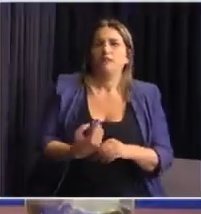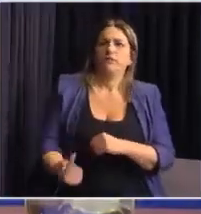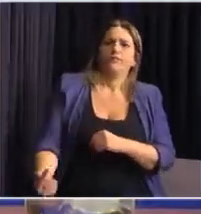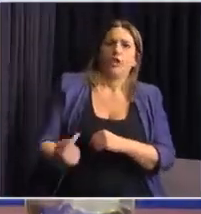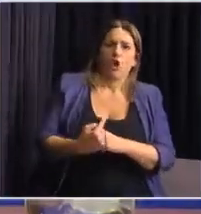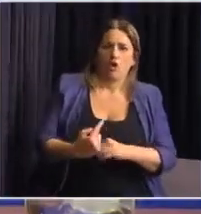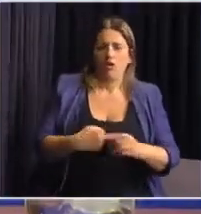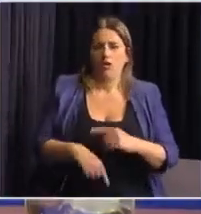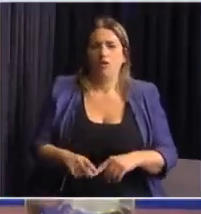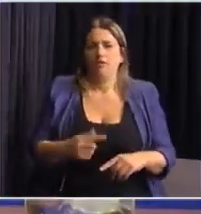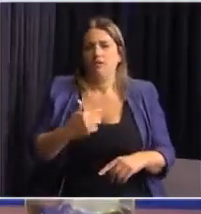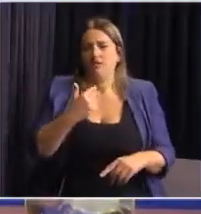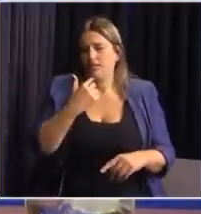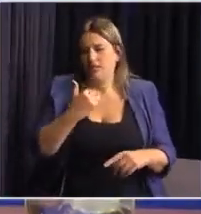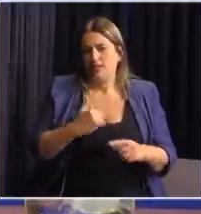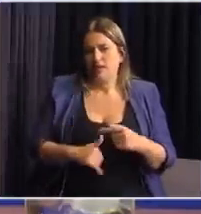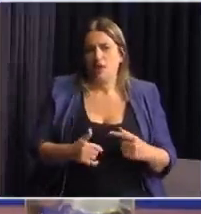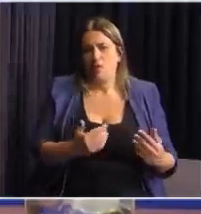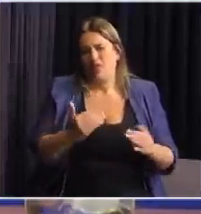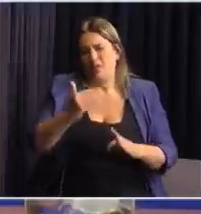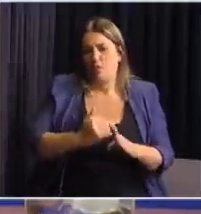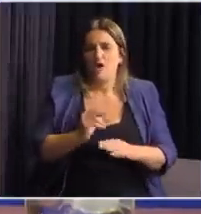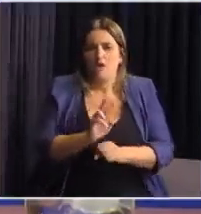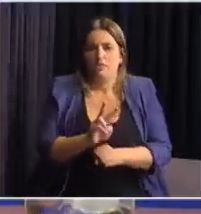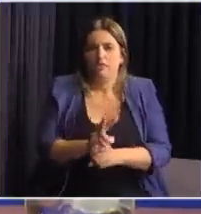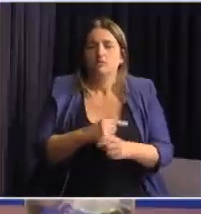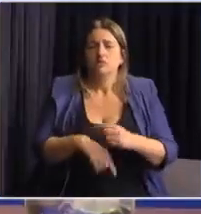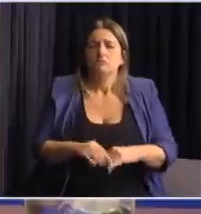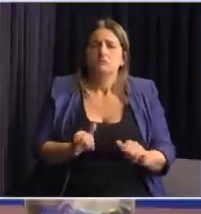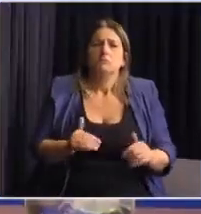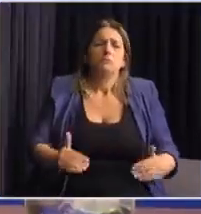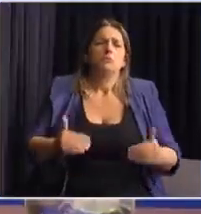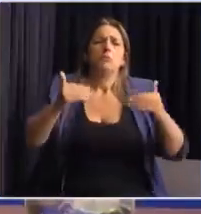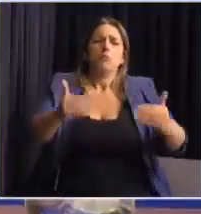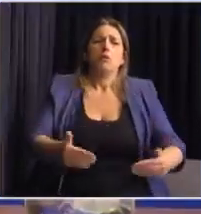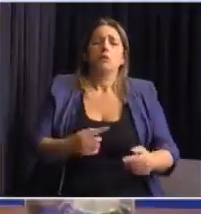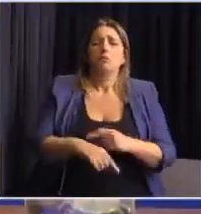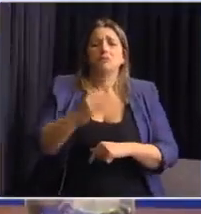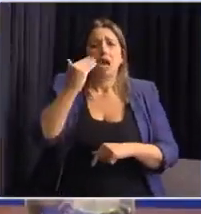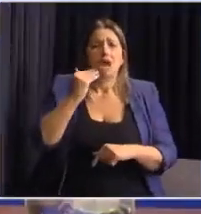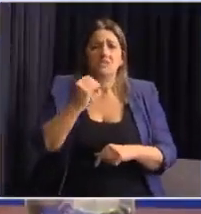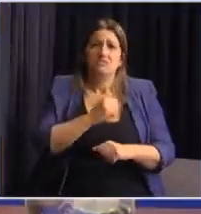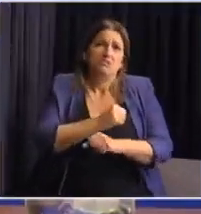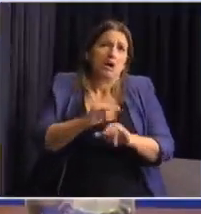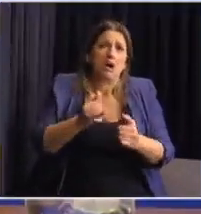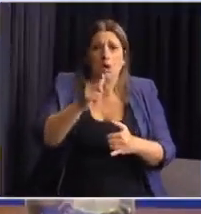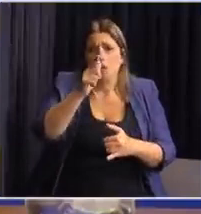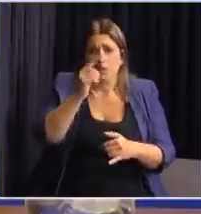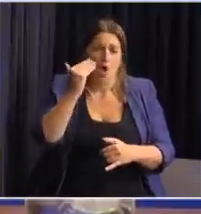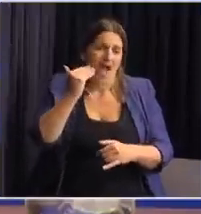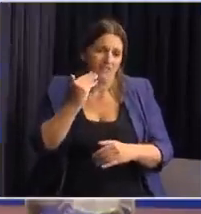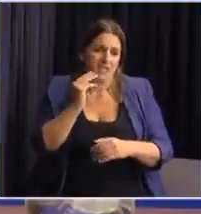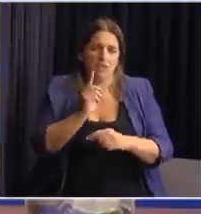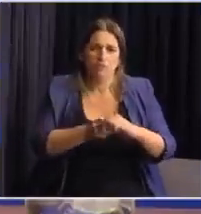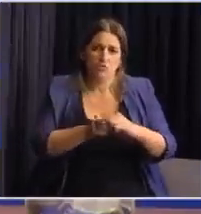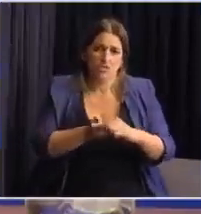hiperinmune en el organismo. Pero sí está recomendado vacunar. Podrá prolongarse, pero si es abril, en julio se están vacunando, y si les